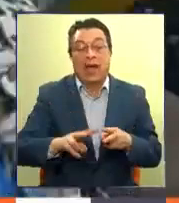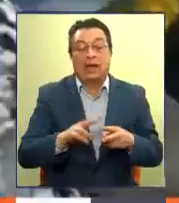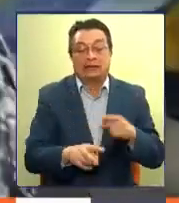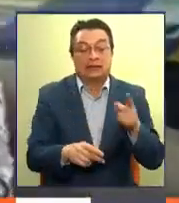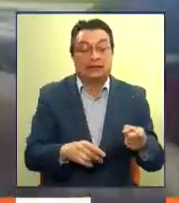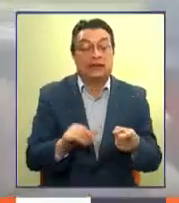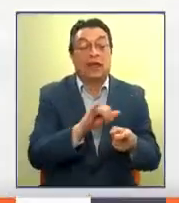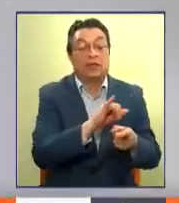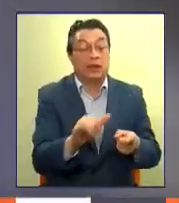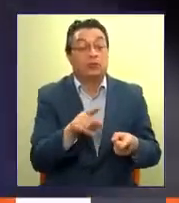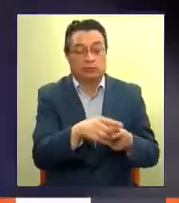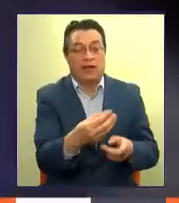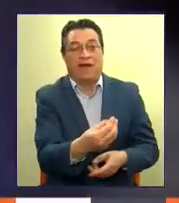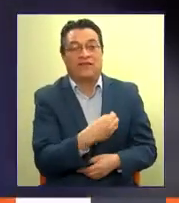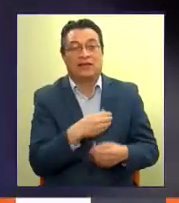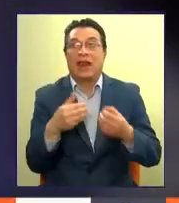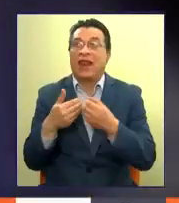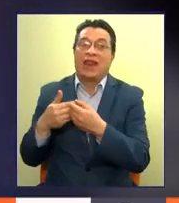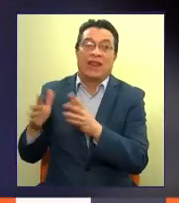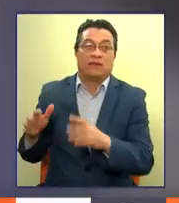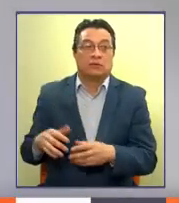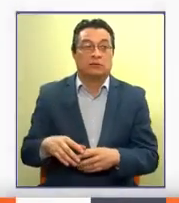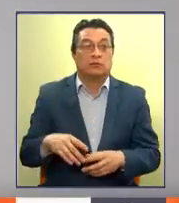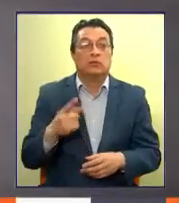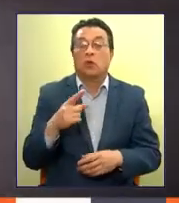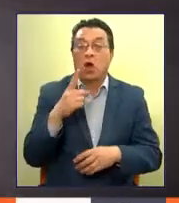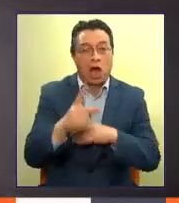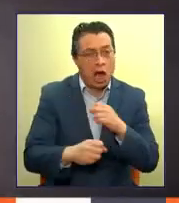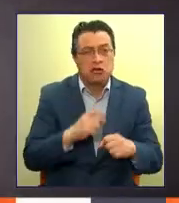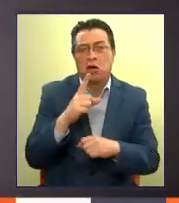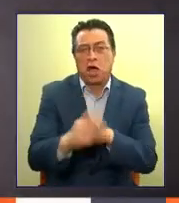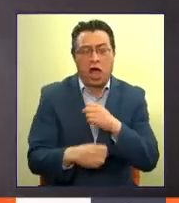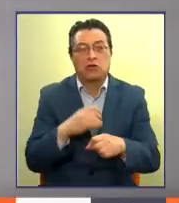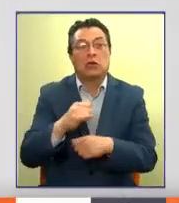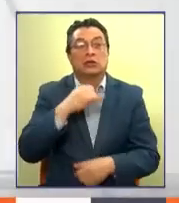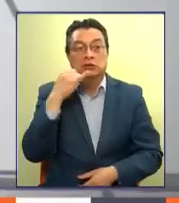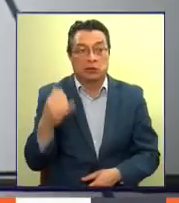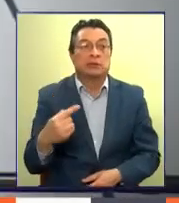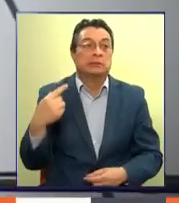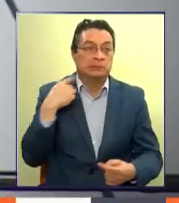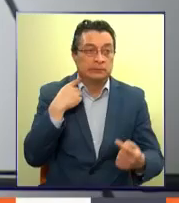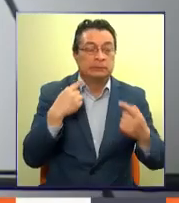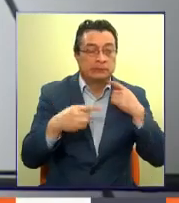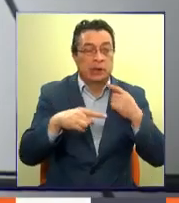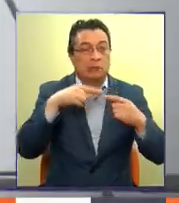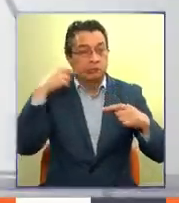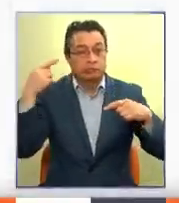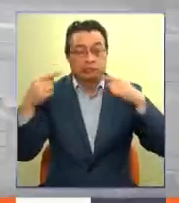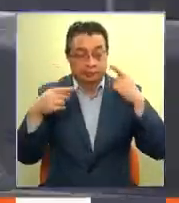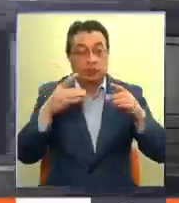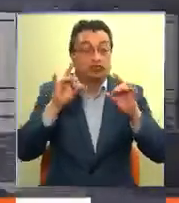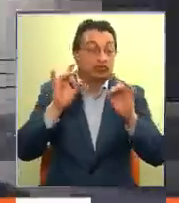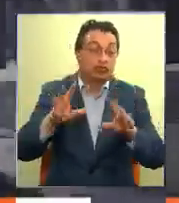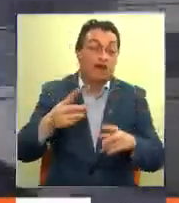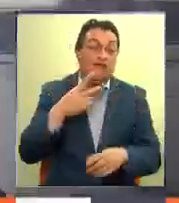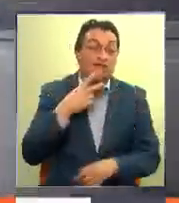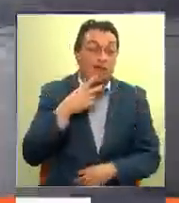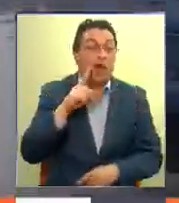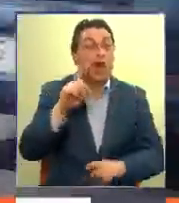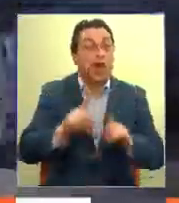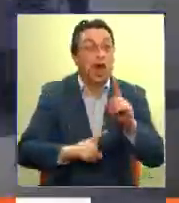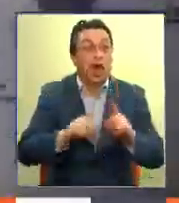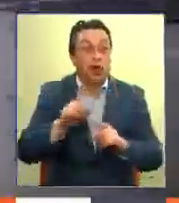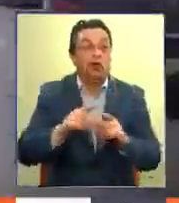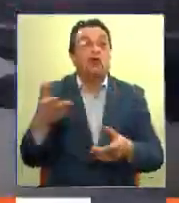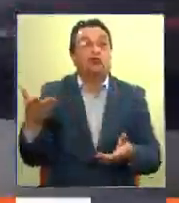ellos mismos se encargan de liberarlo. No pasa año en el que este tipo de cordones deje a su paso cicatrices de por vida a las personas y hay casos en los que incluso